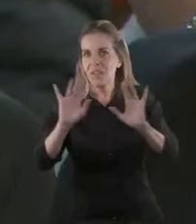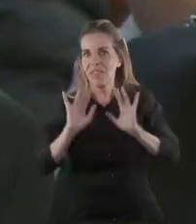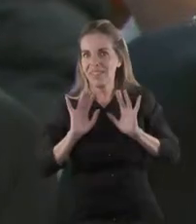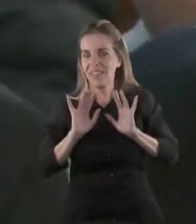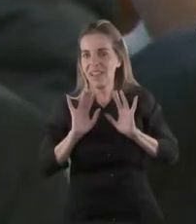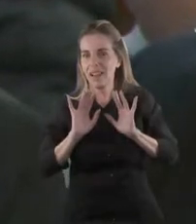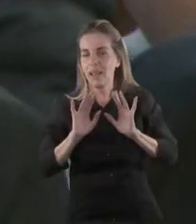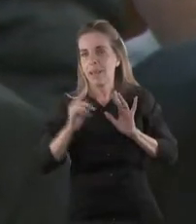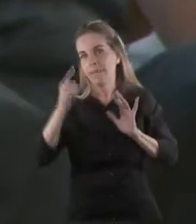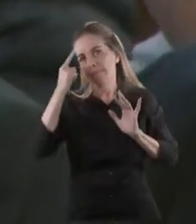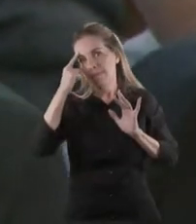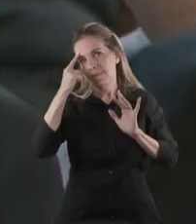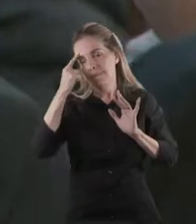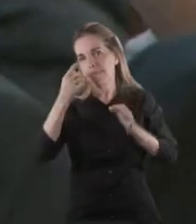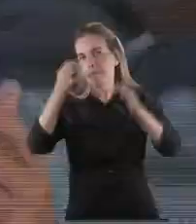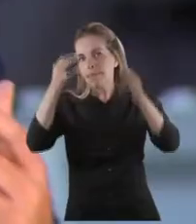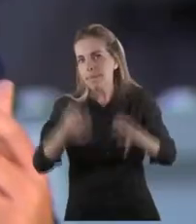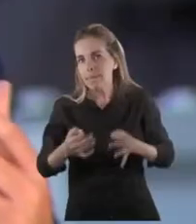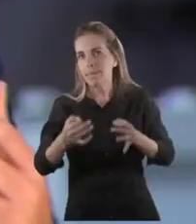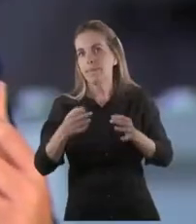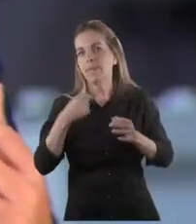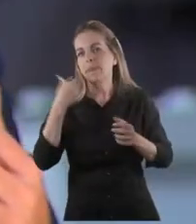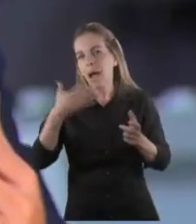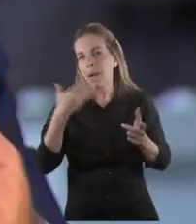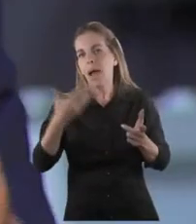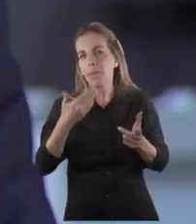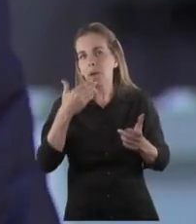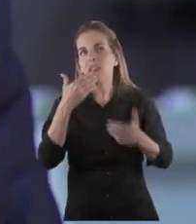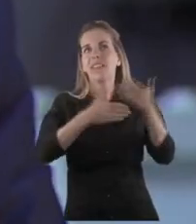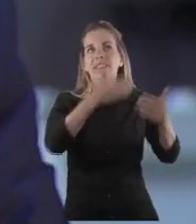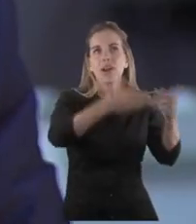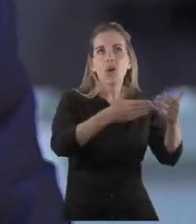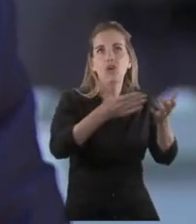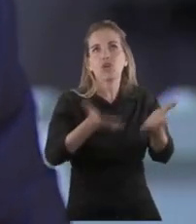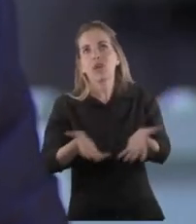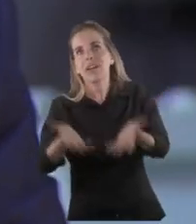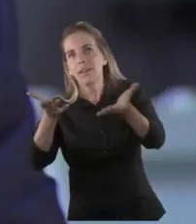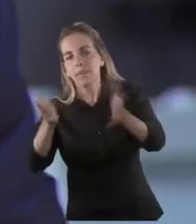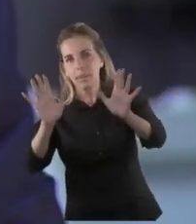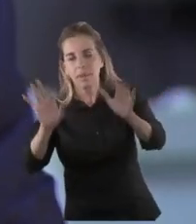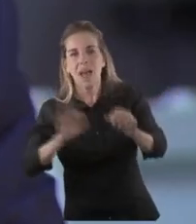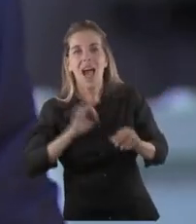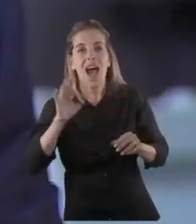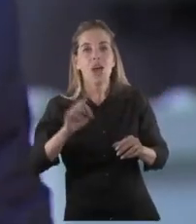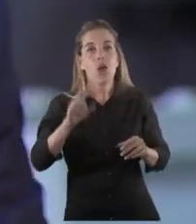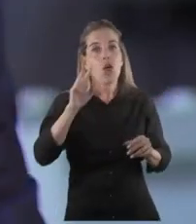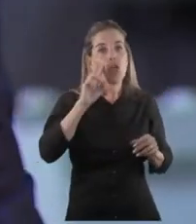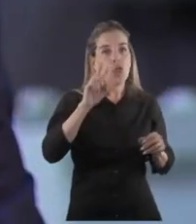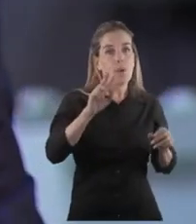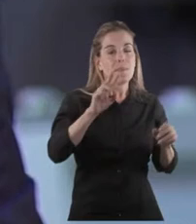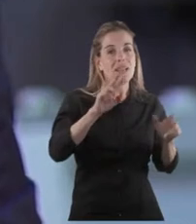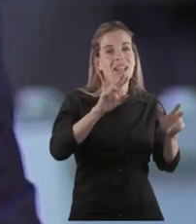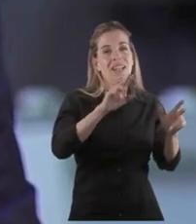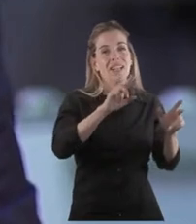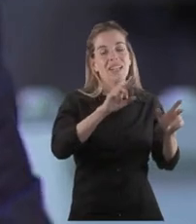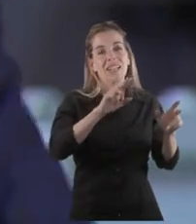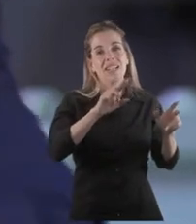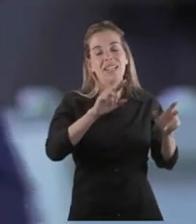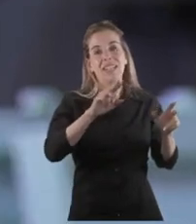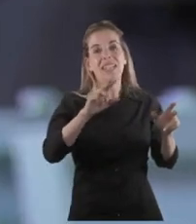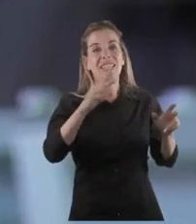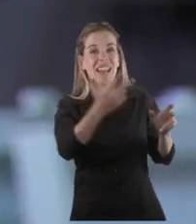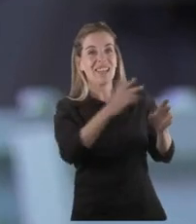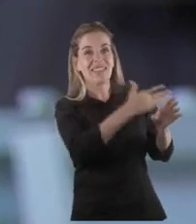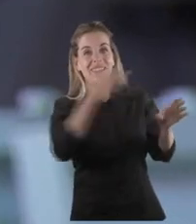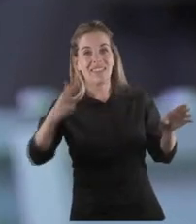lograr el crecimiento y el desarrollo del que tanto hablamos. Miren, entre el año 2003 y el año 2015,